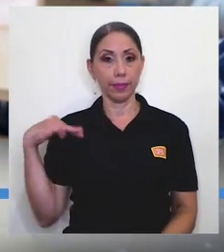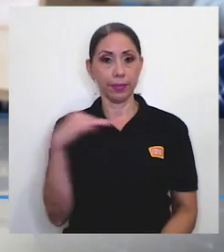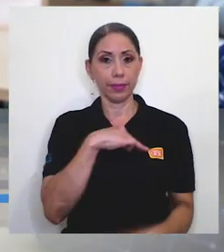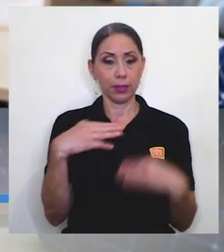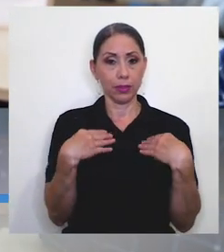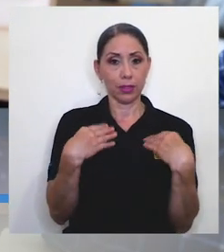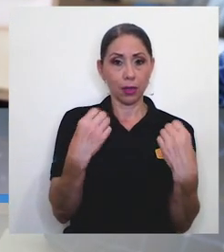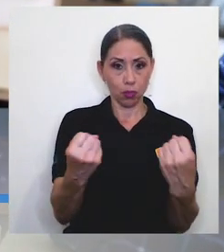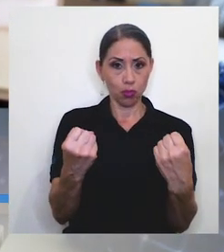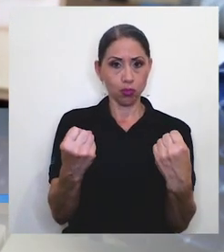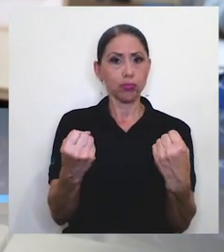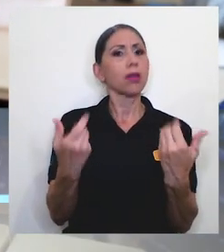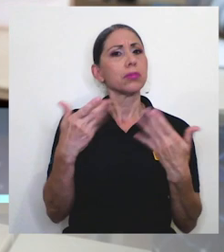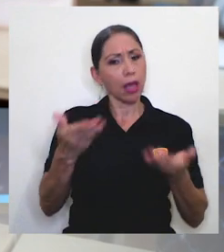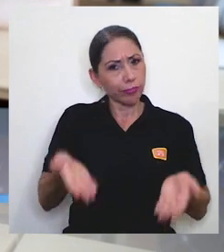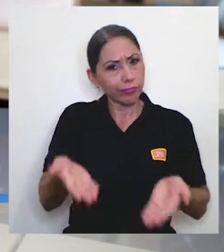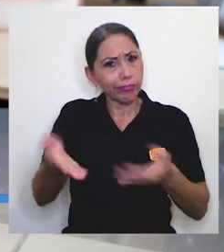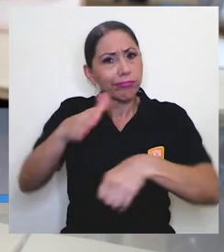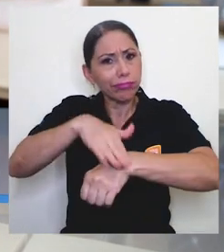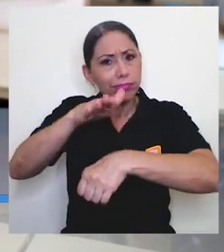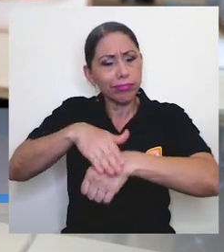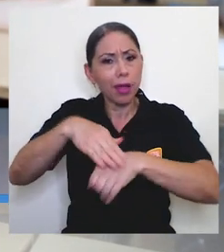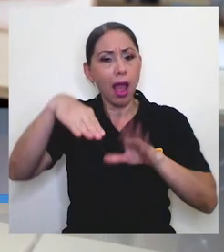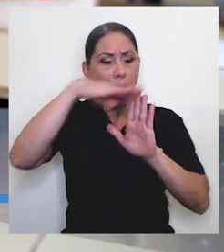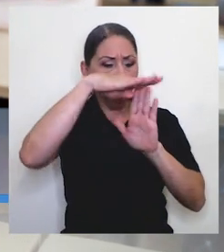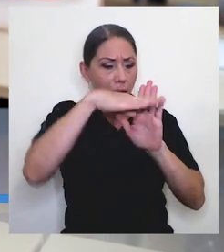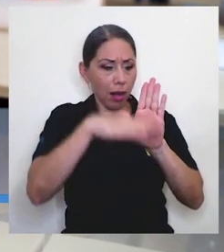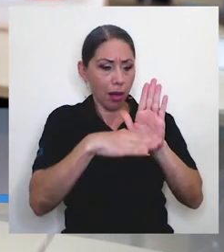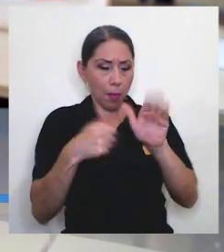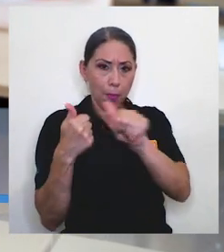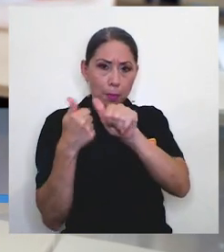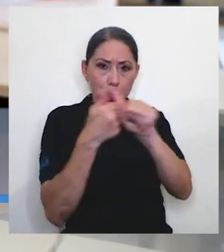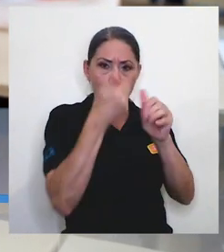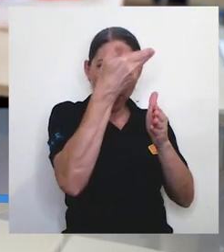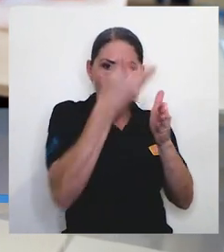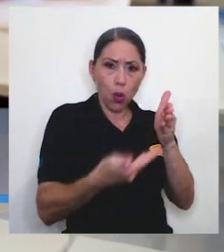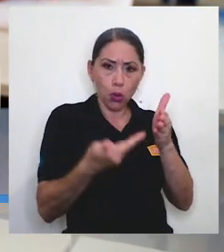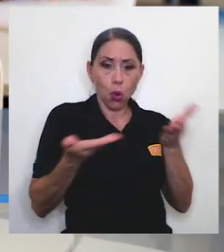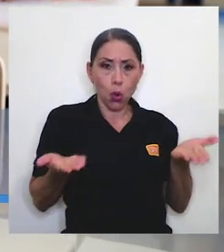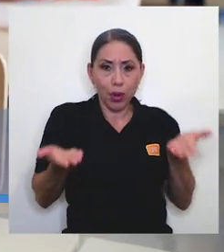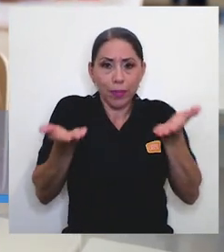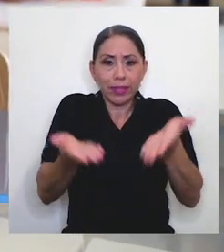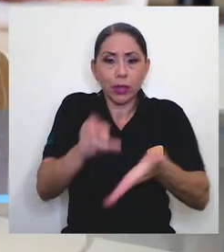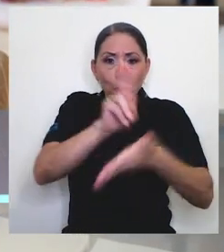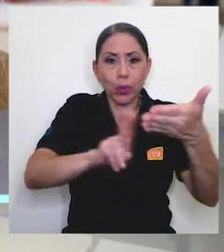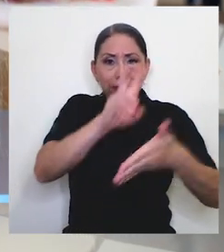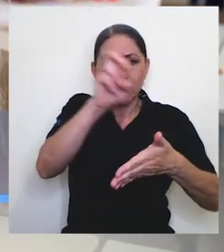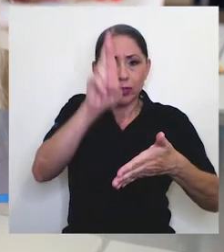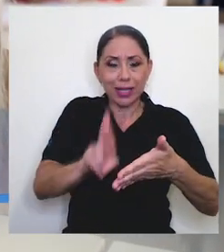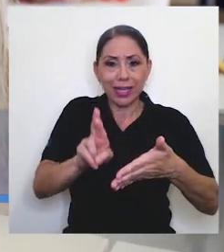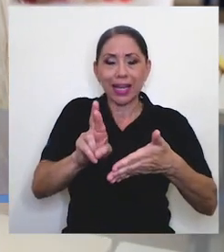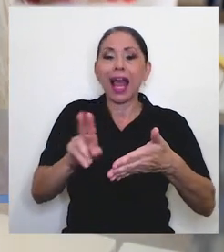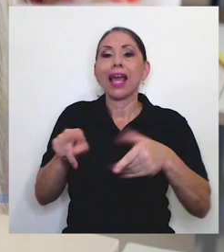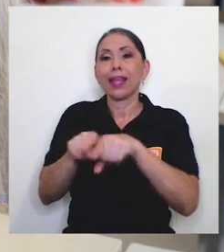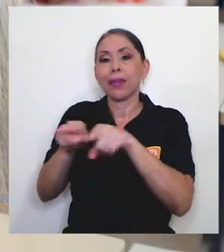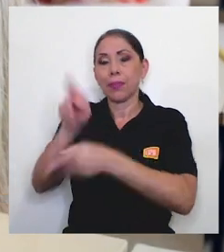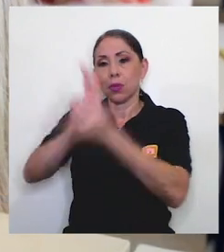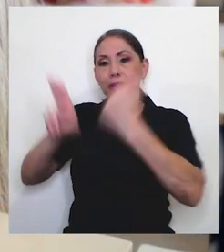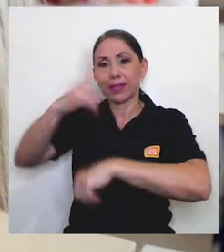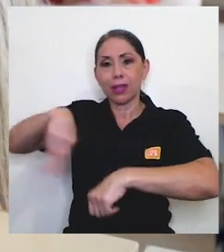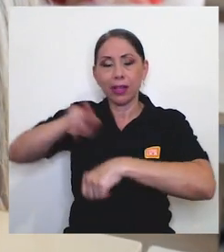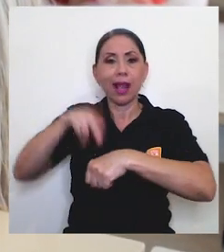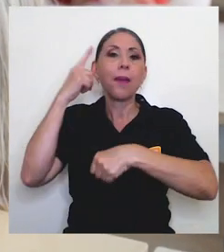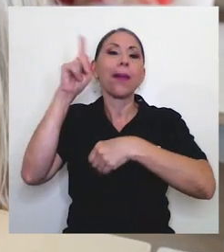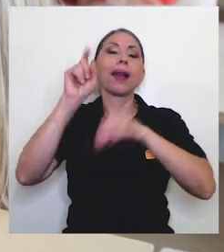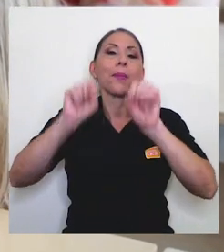El Ministerio de Salud le dio luz verde al protocolo que presentó la Universidad de Costa Rica y la Universidad Nacional para poder realizar